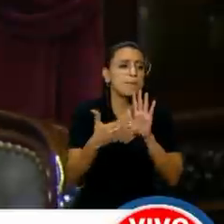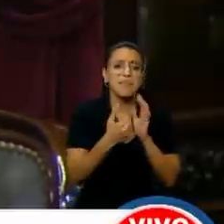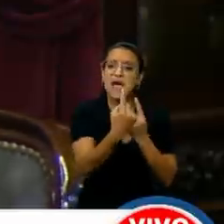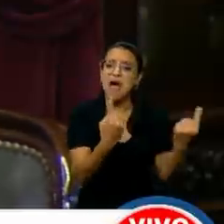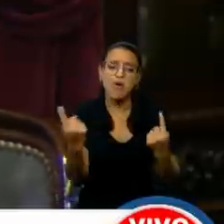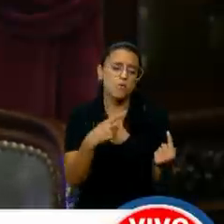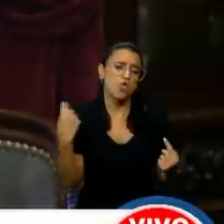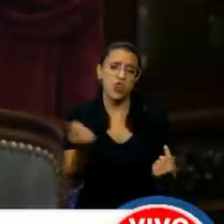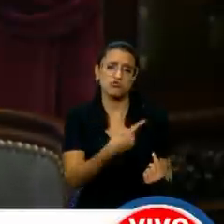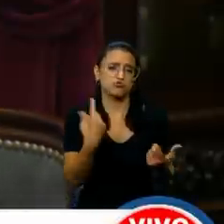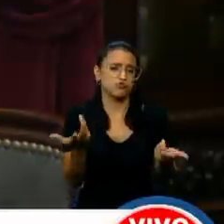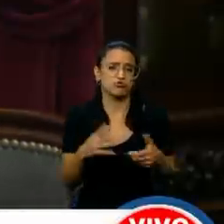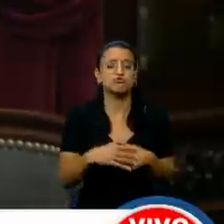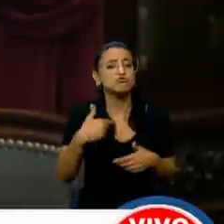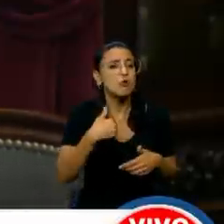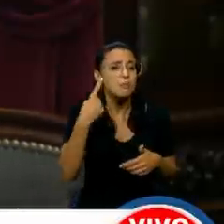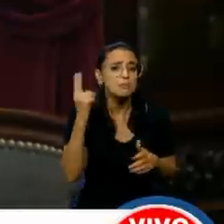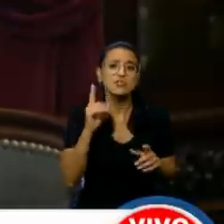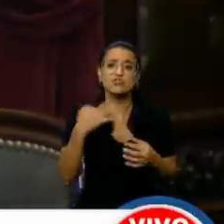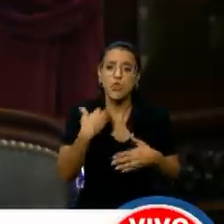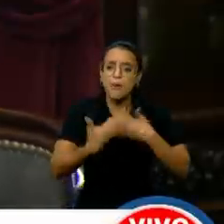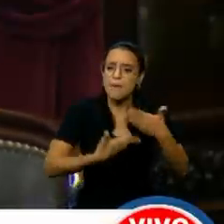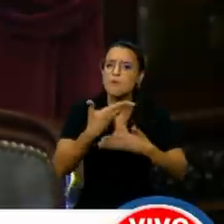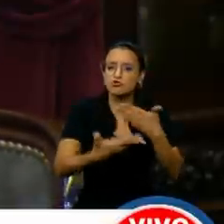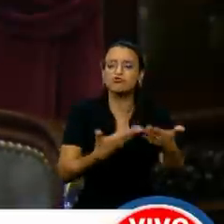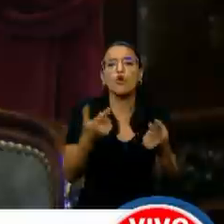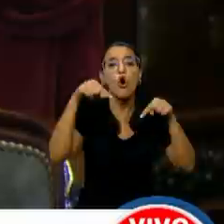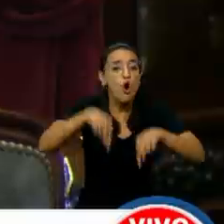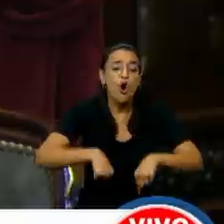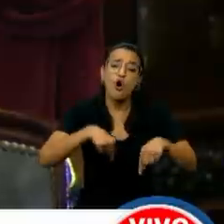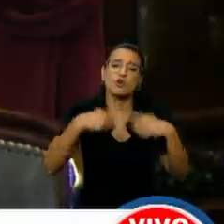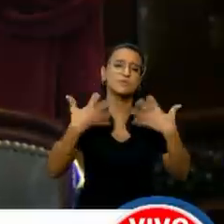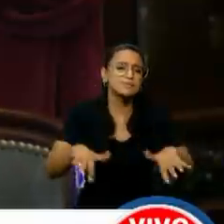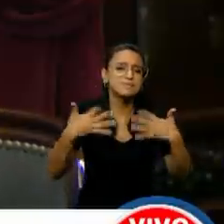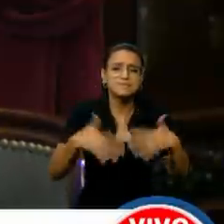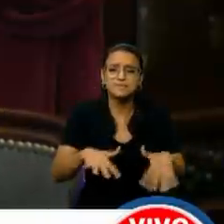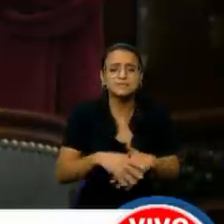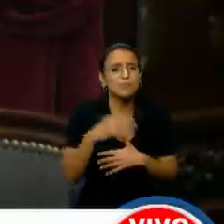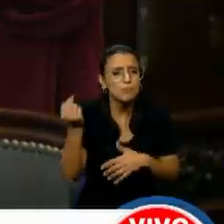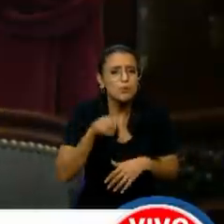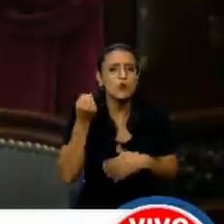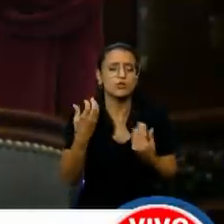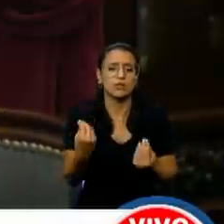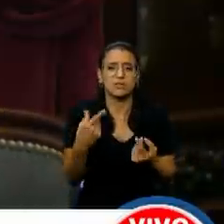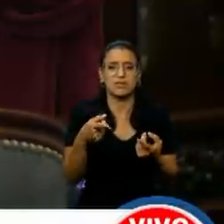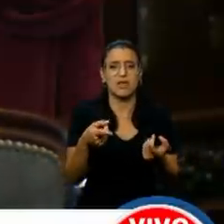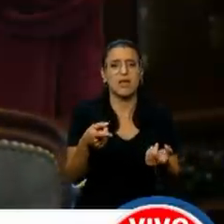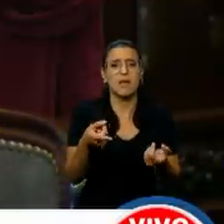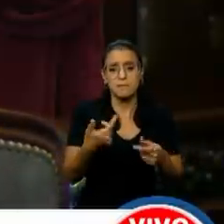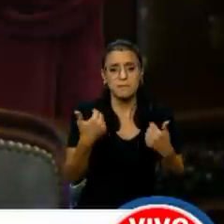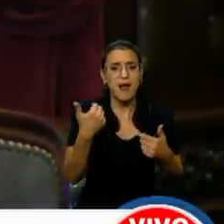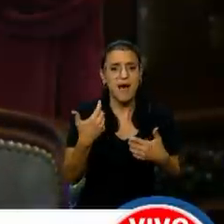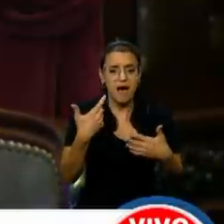y creo que tenemos que construirlo y hoy tenemos una exigencia moral para para darle a la